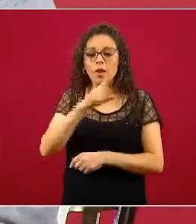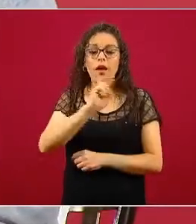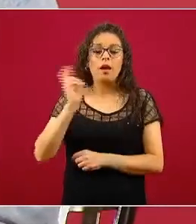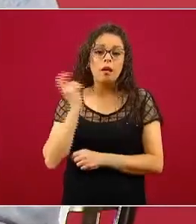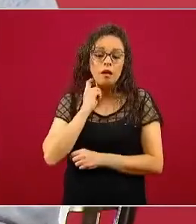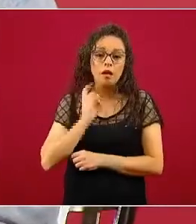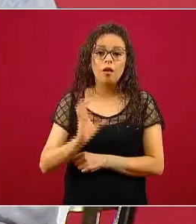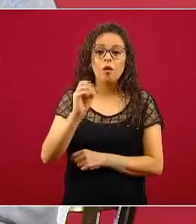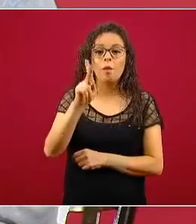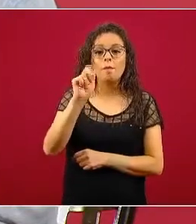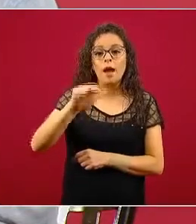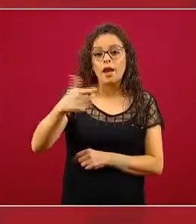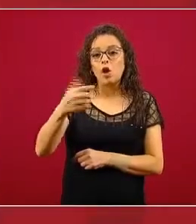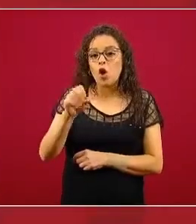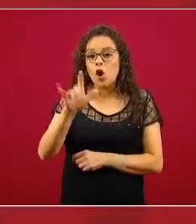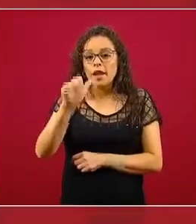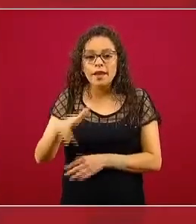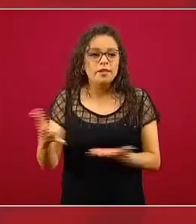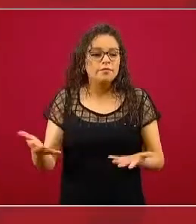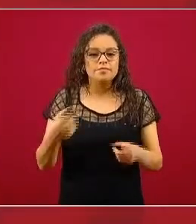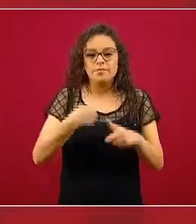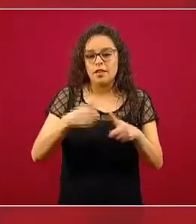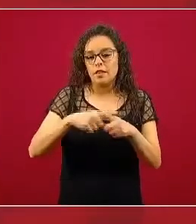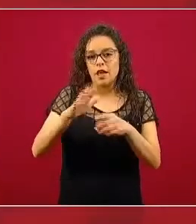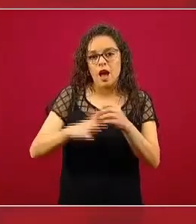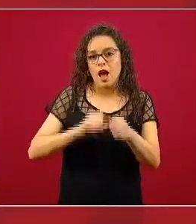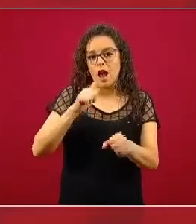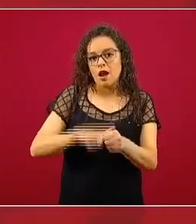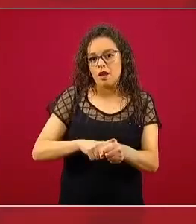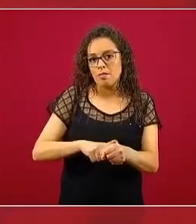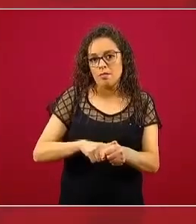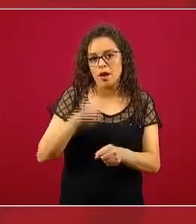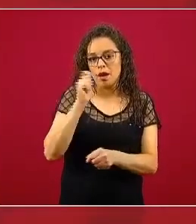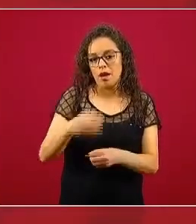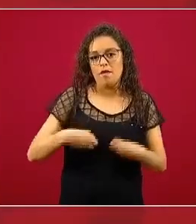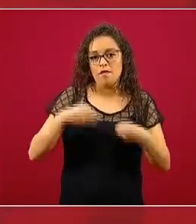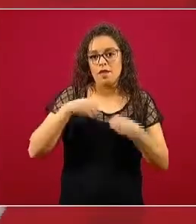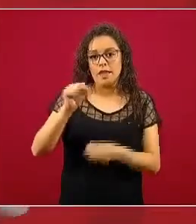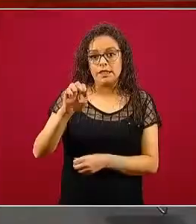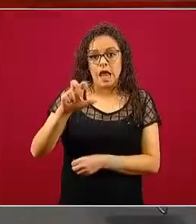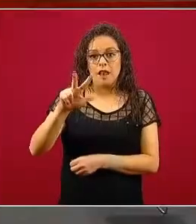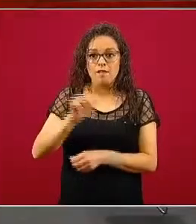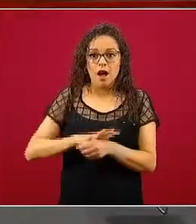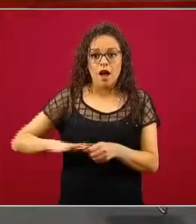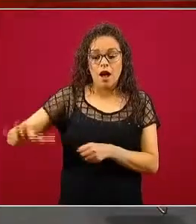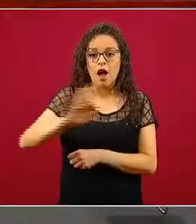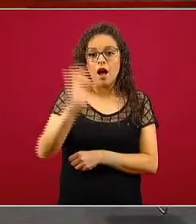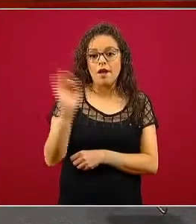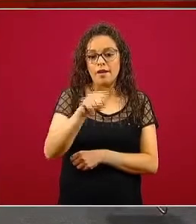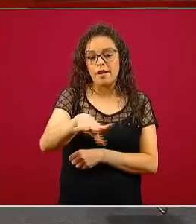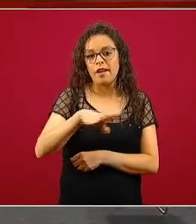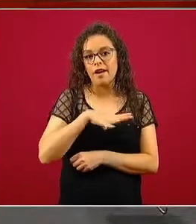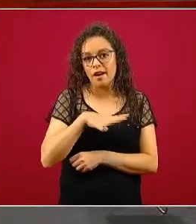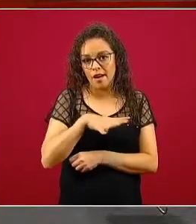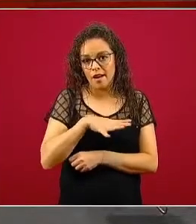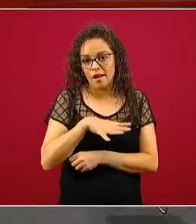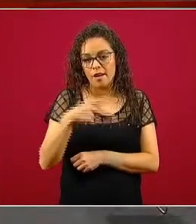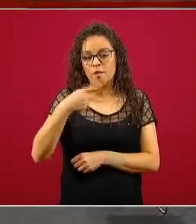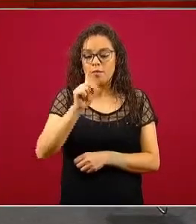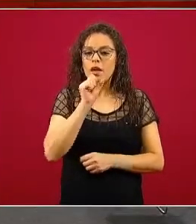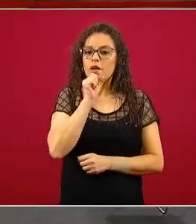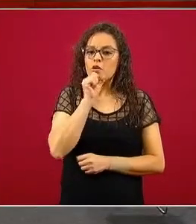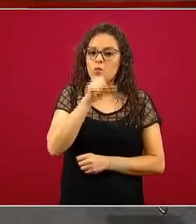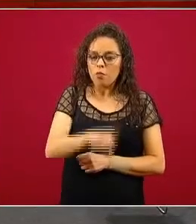muchas otras especies animales de la vida silvestre sean reservorios, pero puede permanecer también tanto en